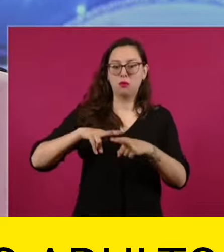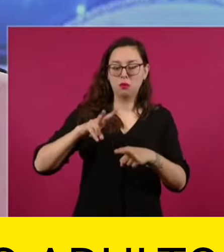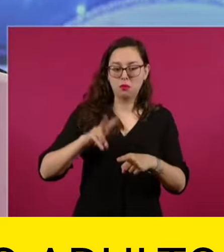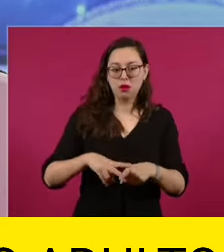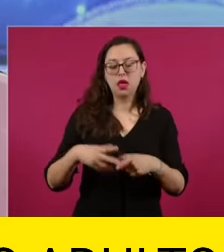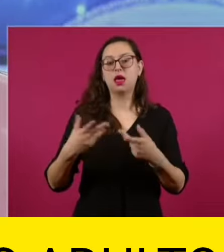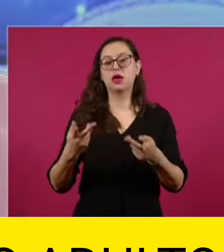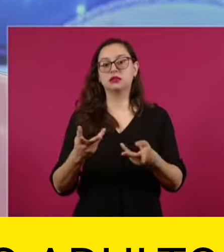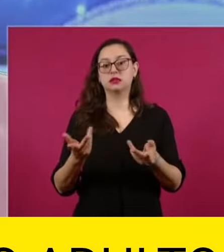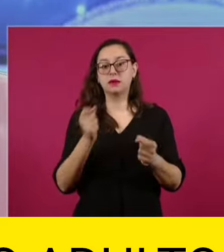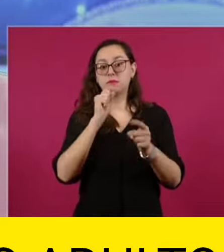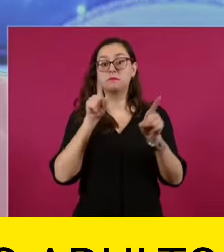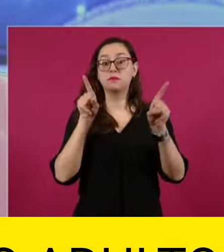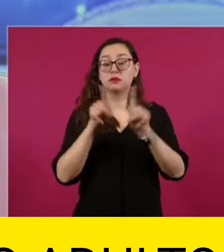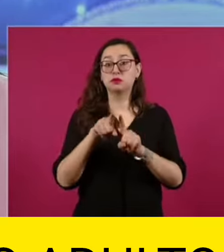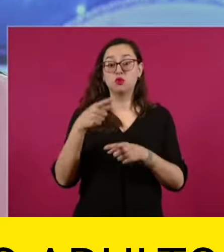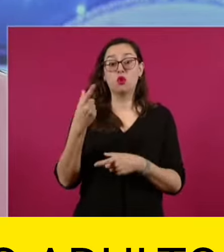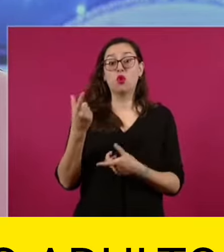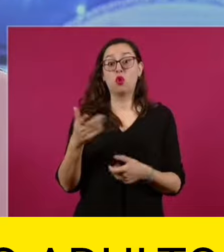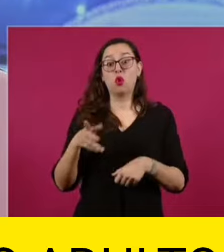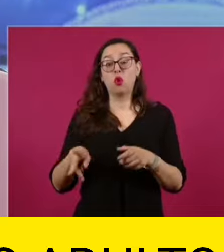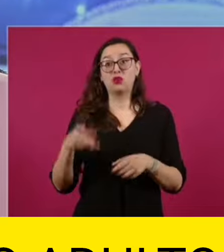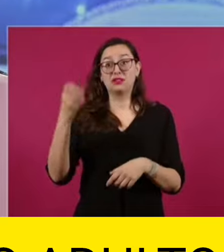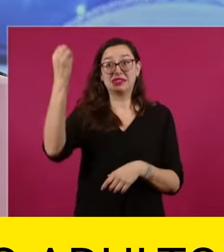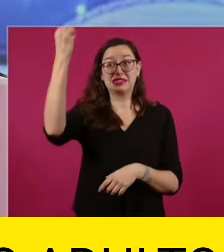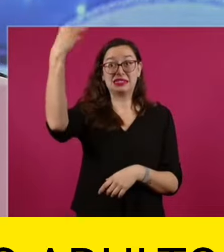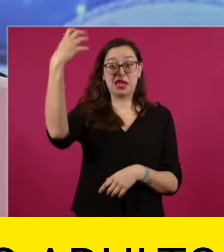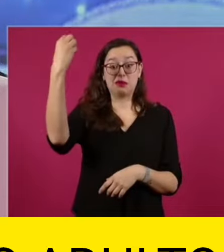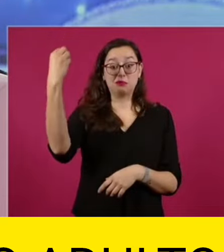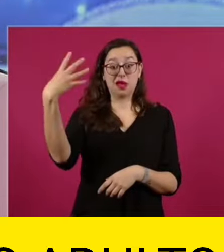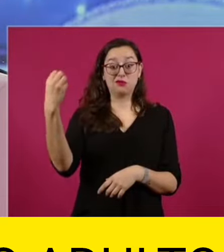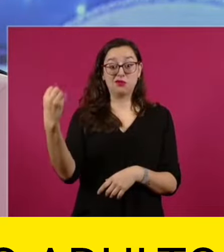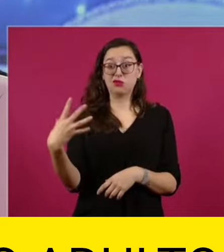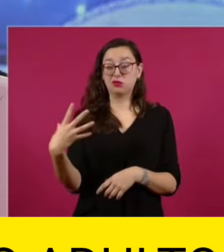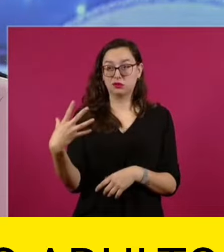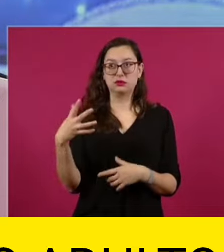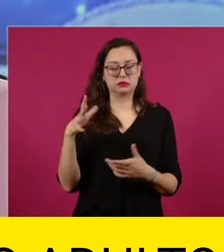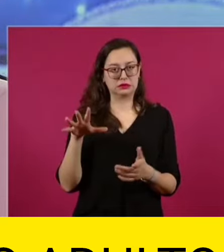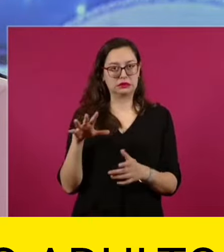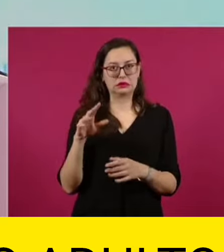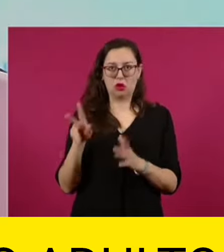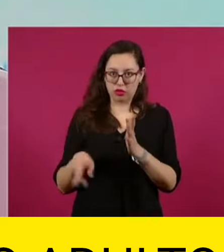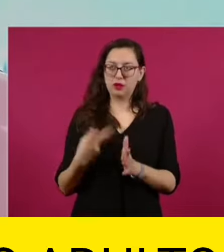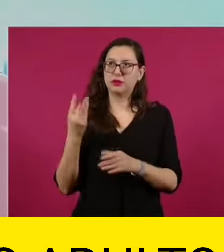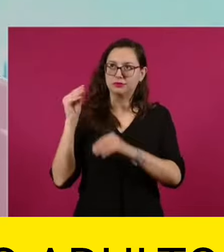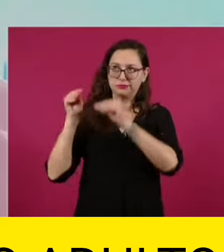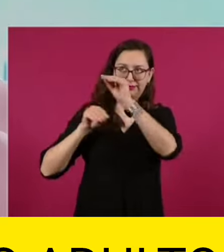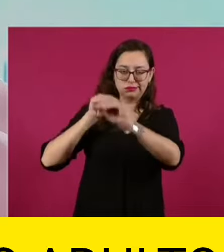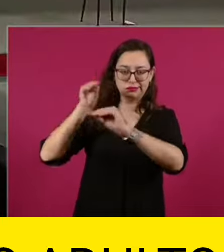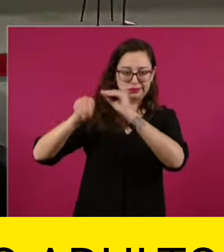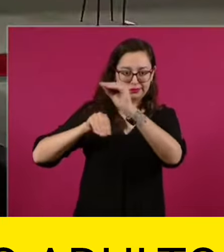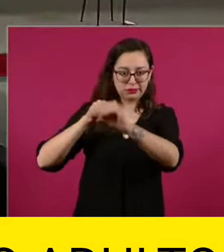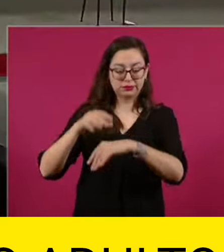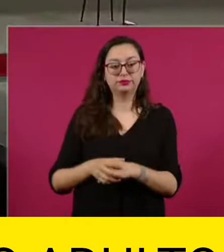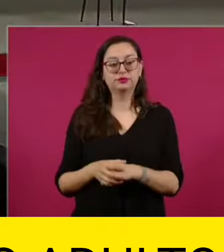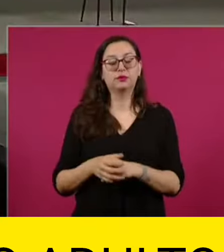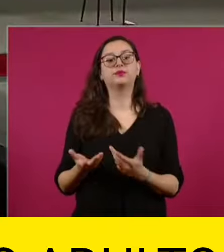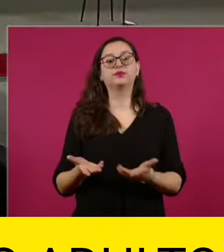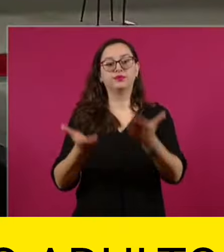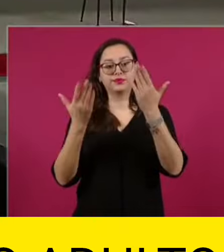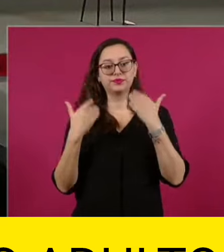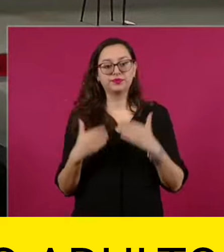y la semaforización de Acapulco, que se destruyó por completo y que ya se concluyó. Adelante. Por parte de las brigadas de la Secretaría